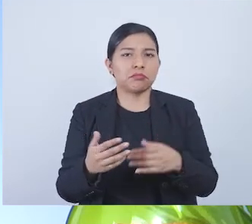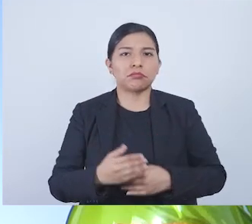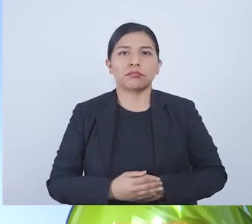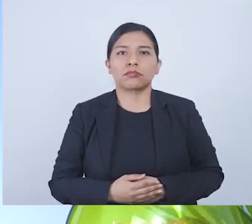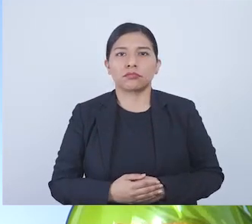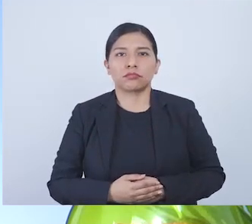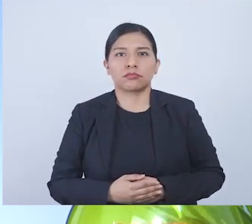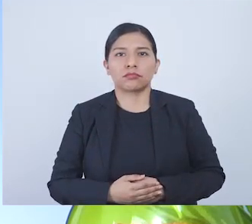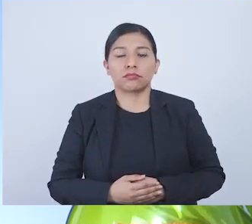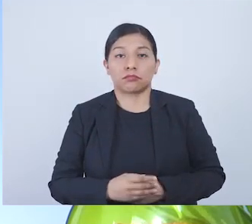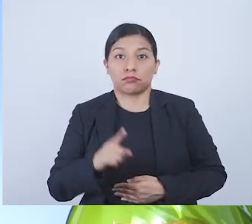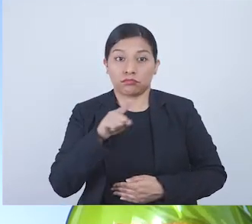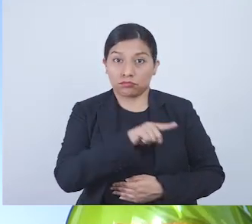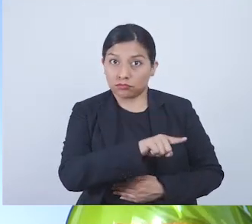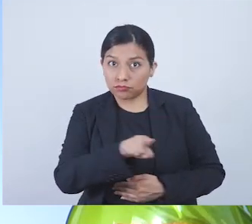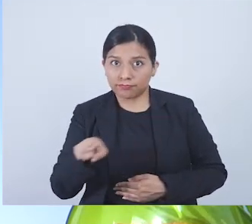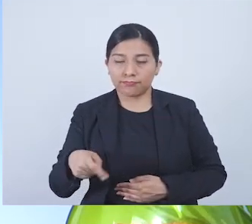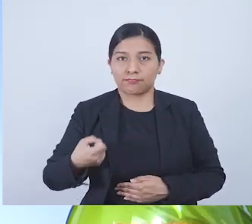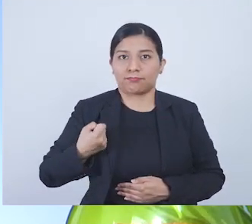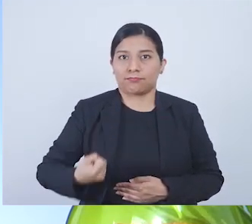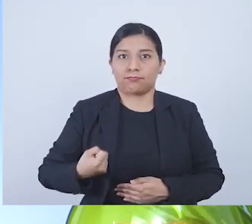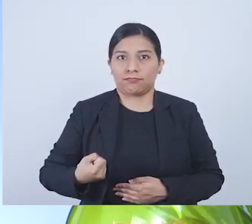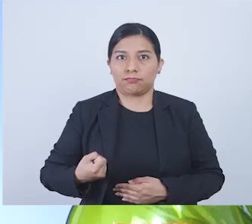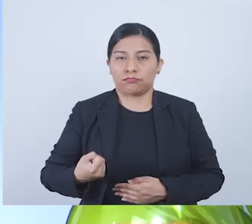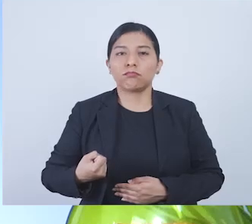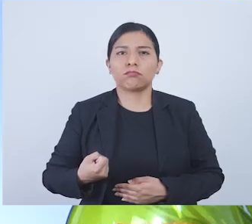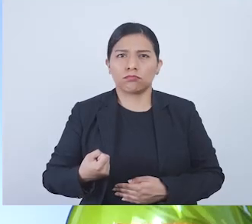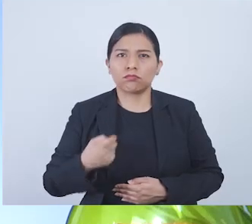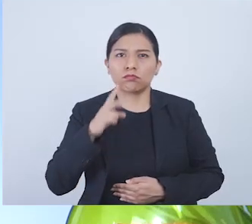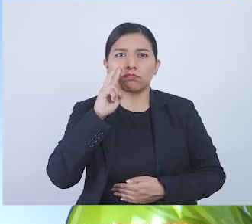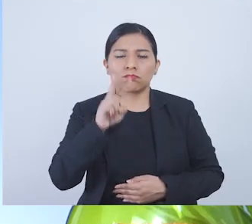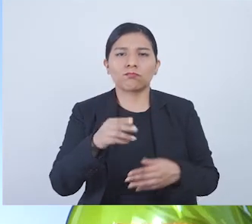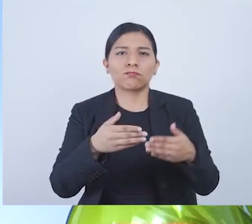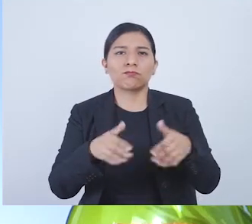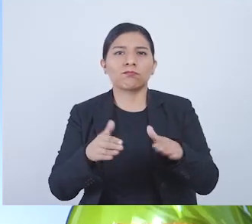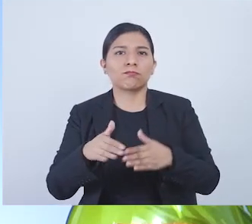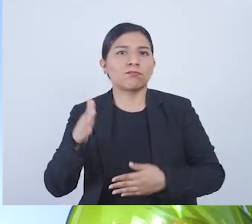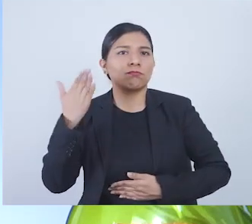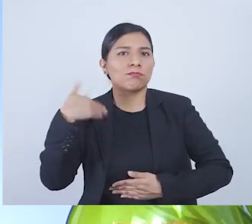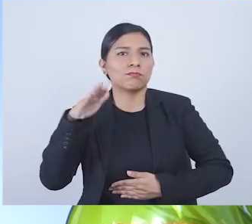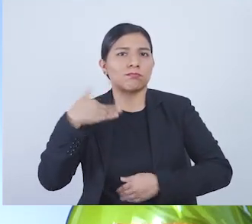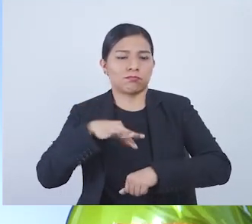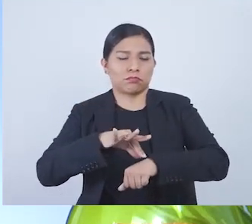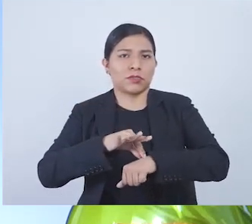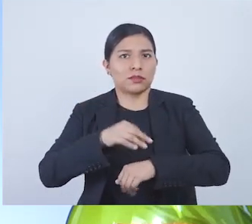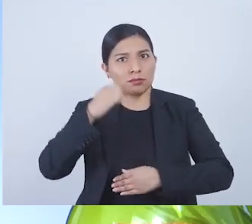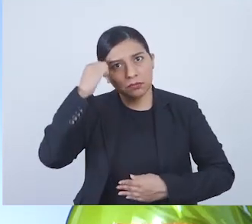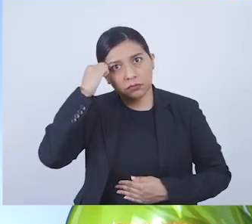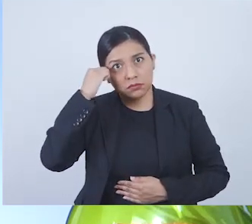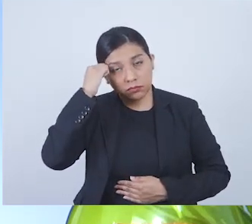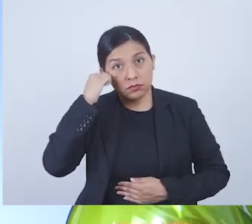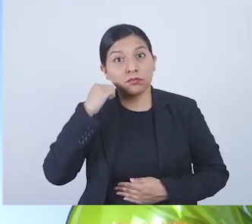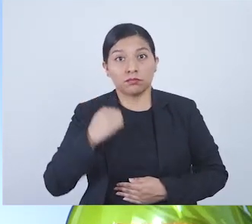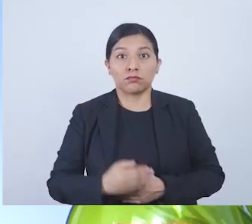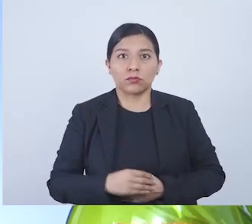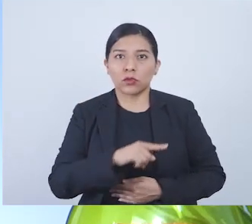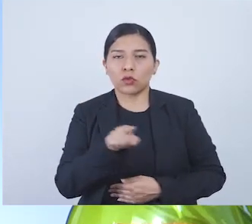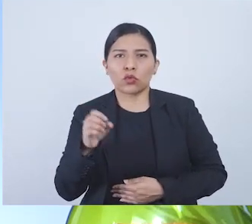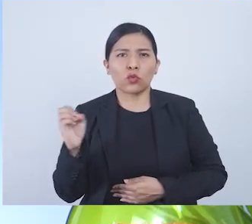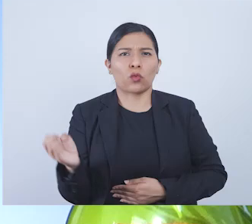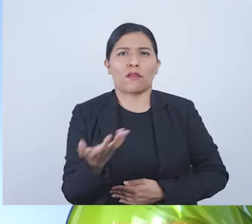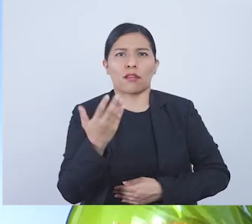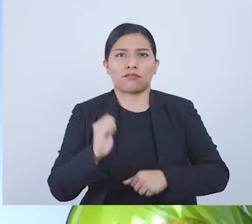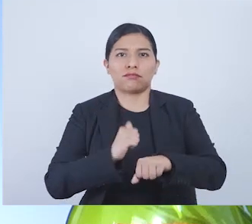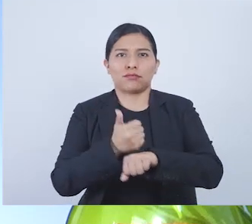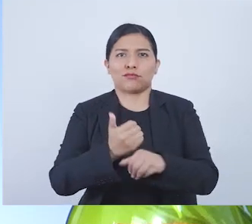enfrentar a los estudiantes en diversas experiencias educativas que permitan configurar una nueva